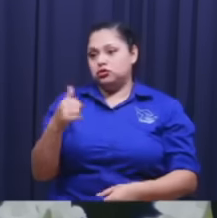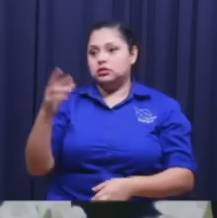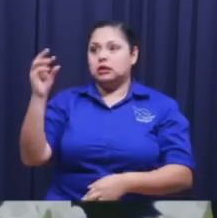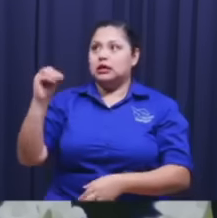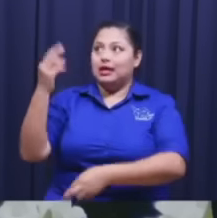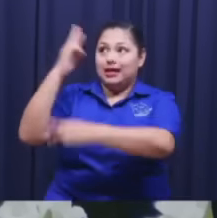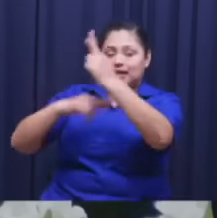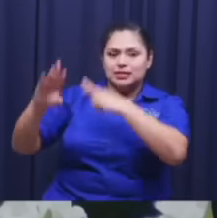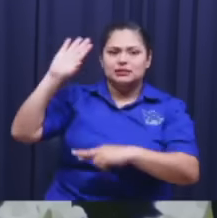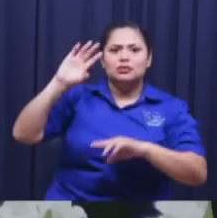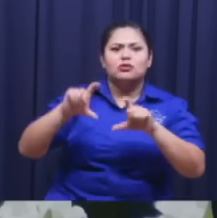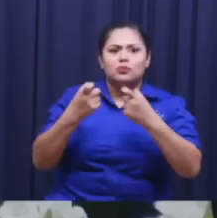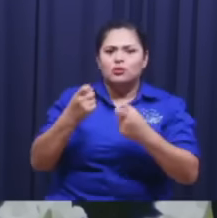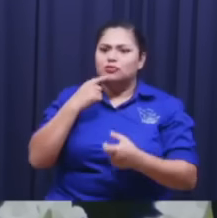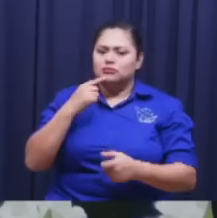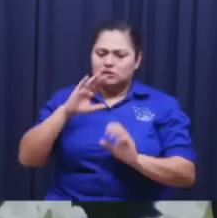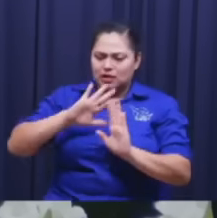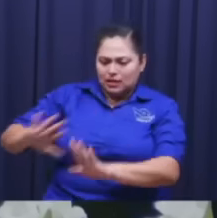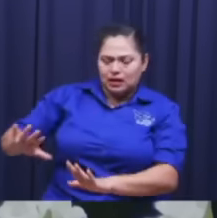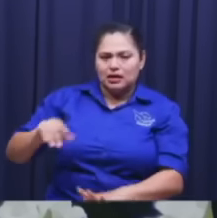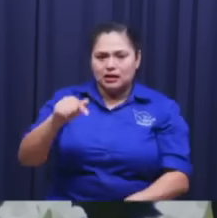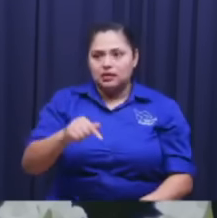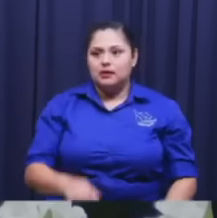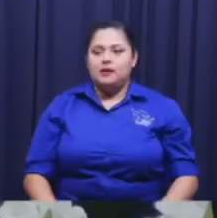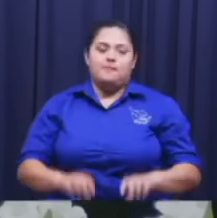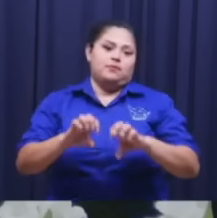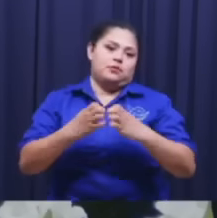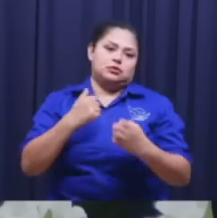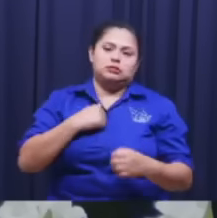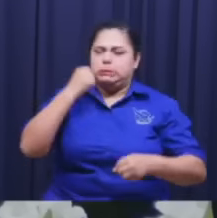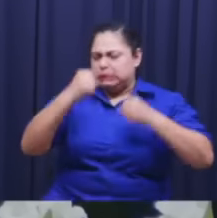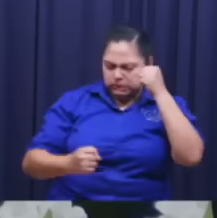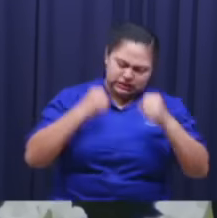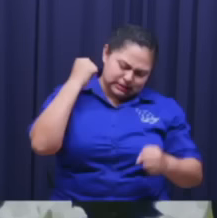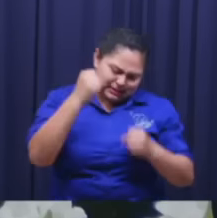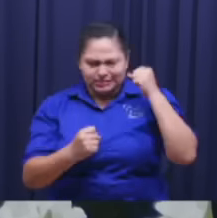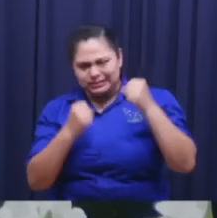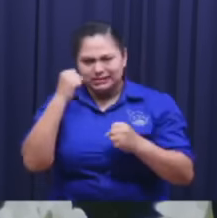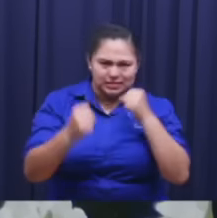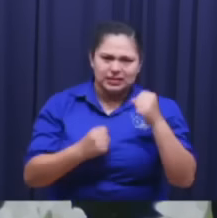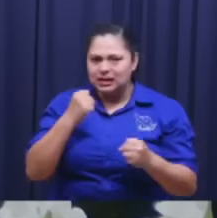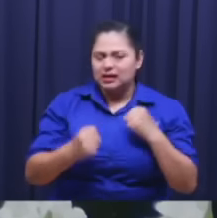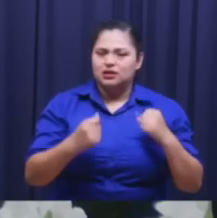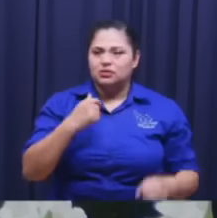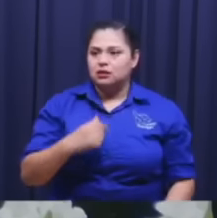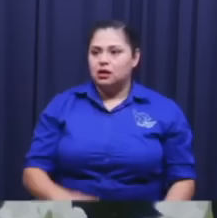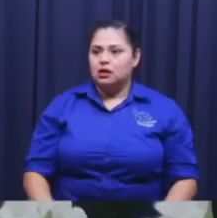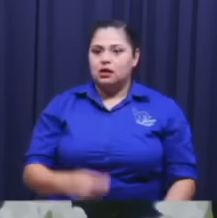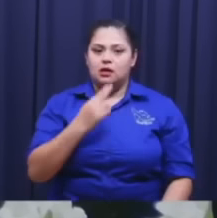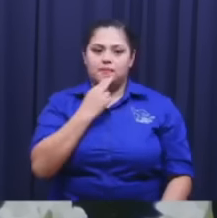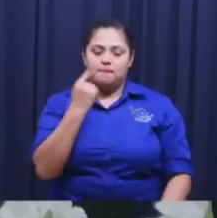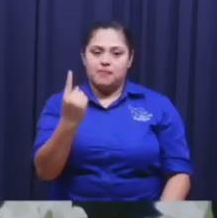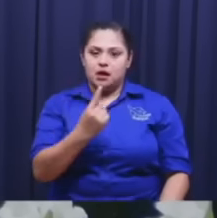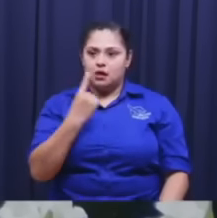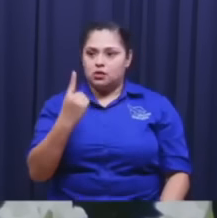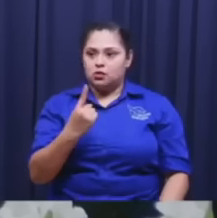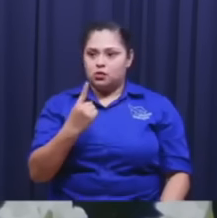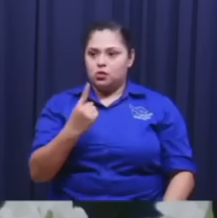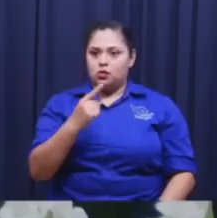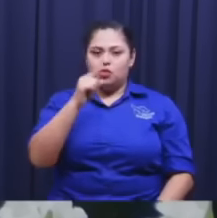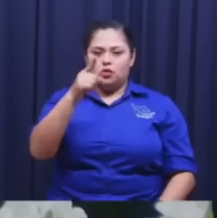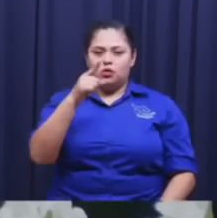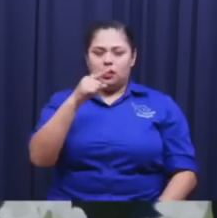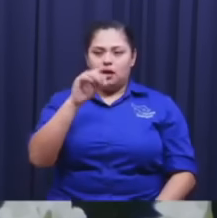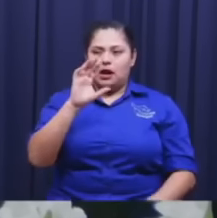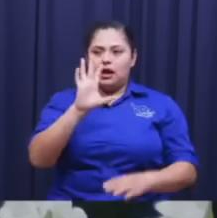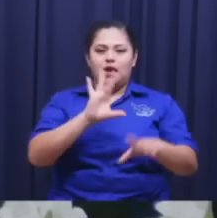van a dejar aquí? Y entonces salí, corre, ya no aguanta, hermano, uno de los paisajes más